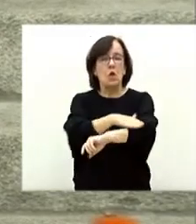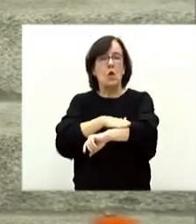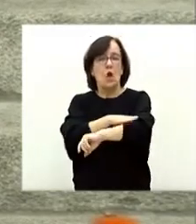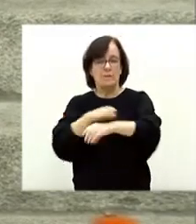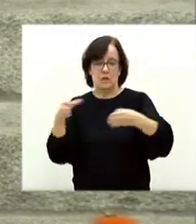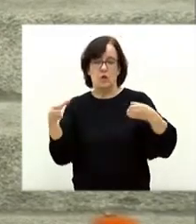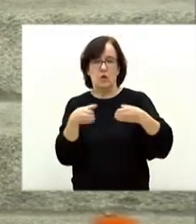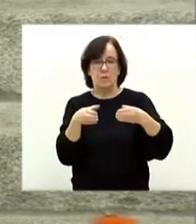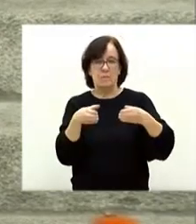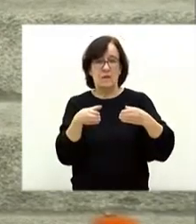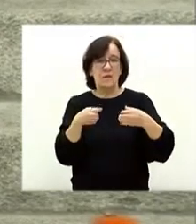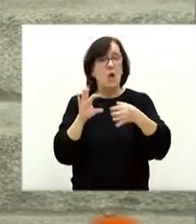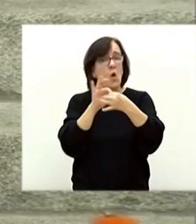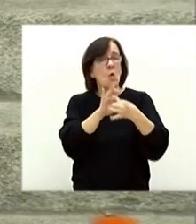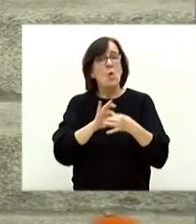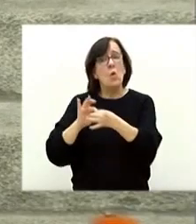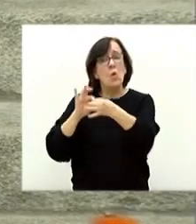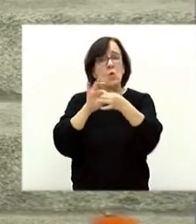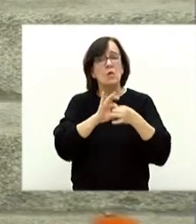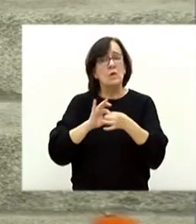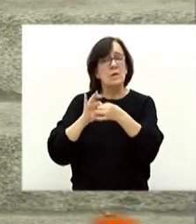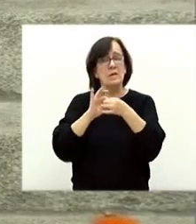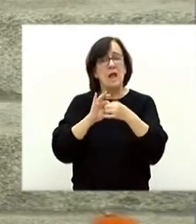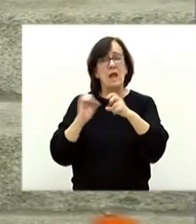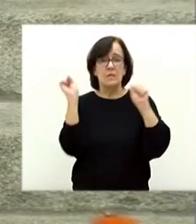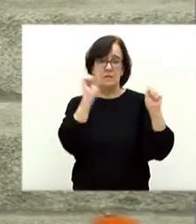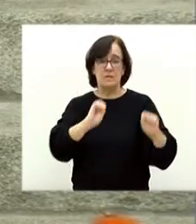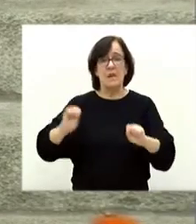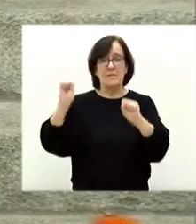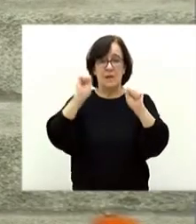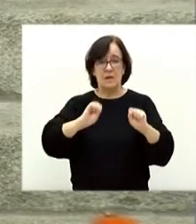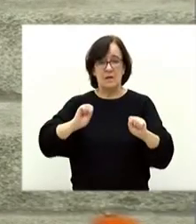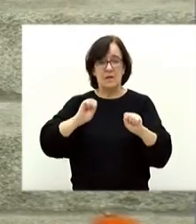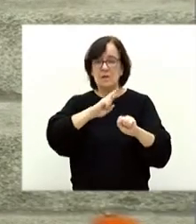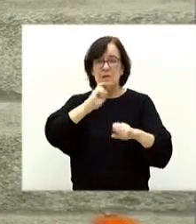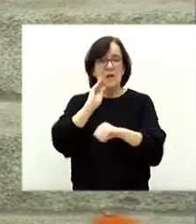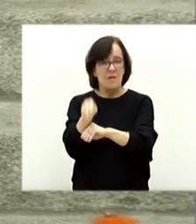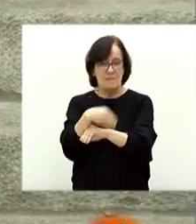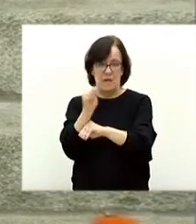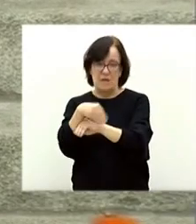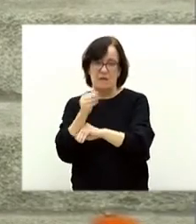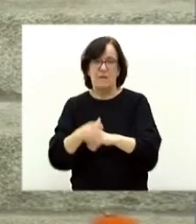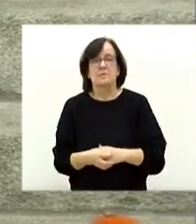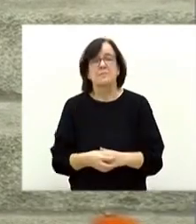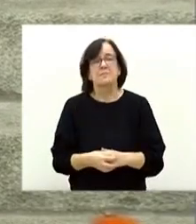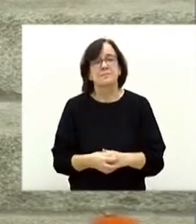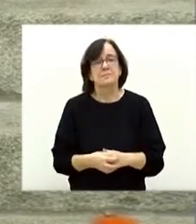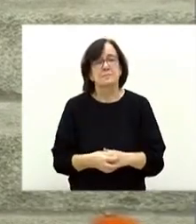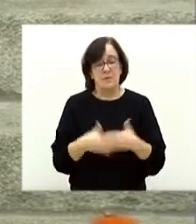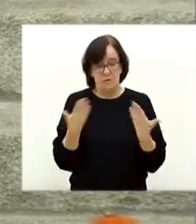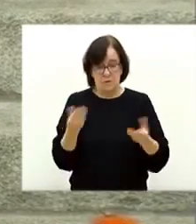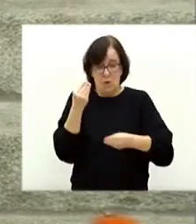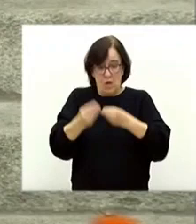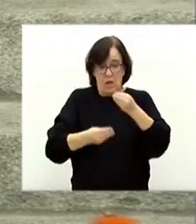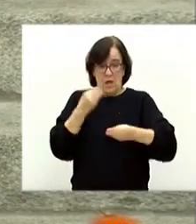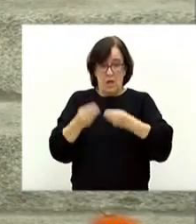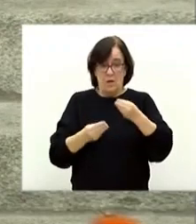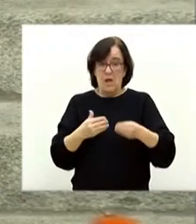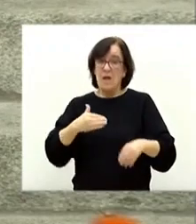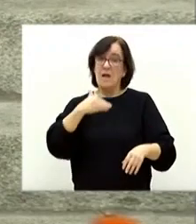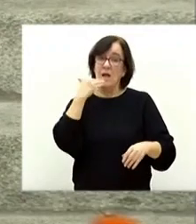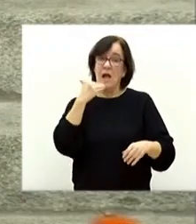colectivo, y la unidad en su defensa y preservación. Cuando hemos hecho